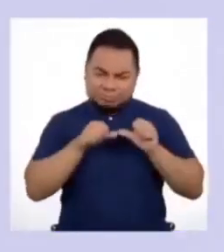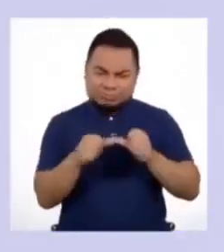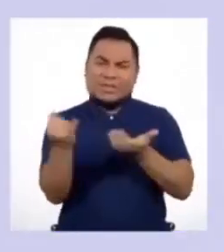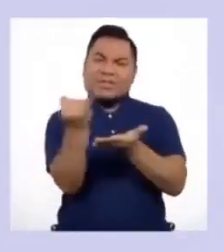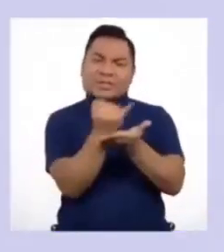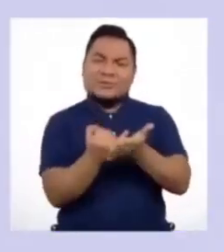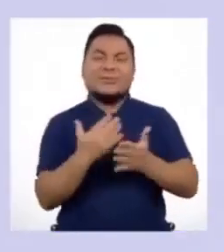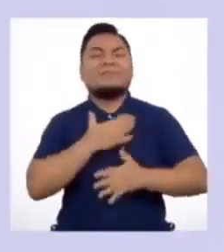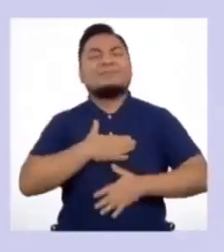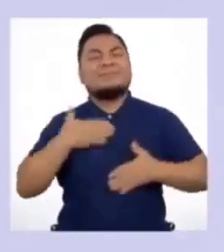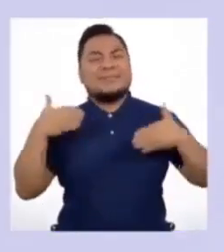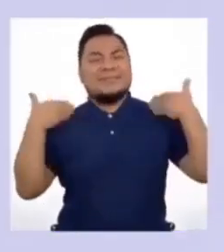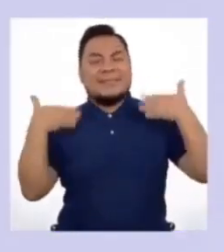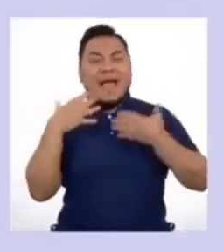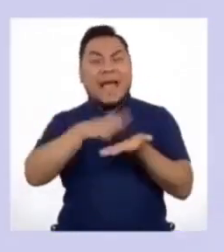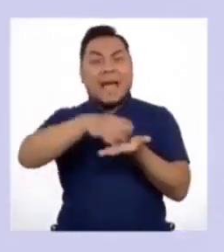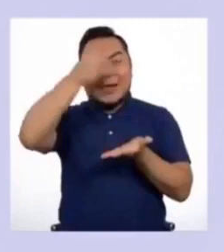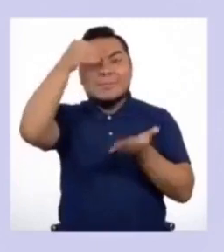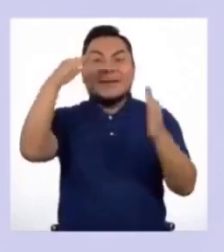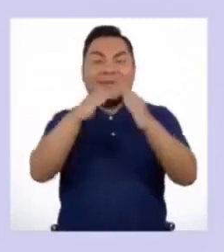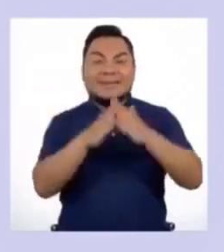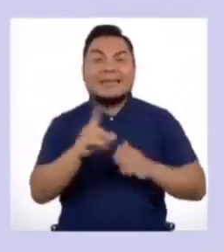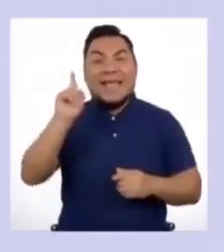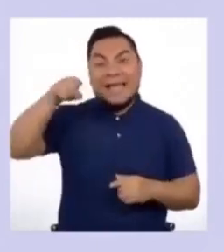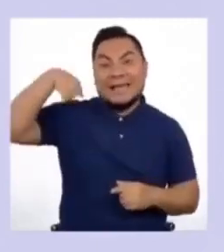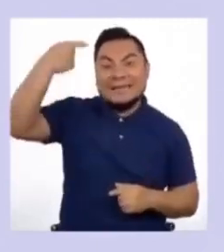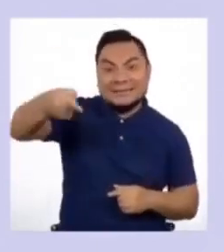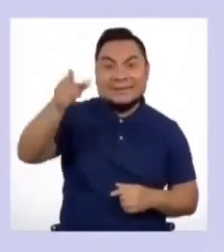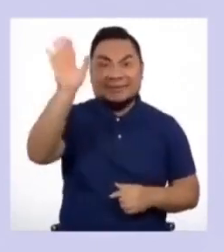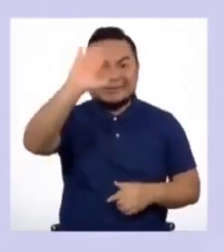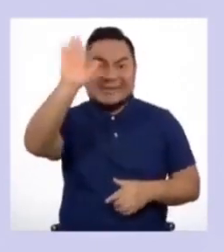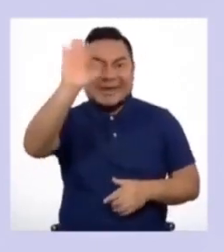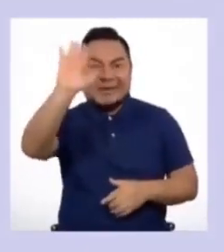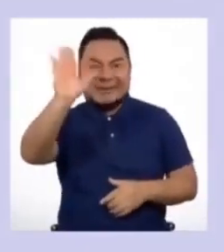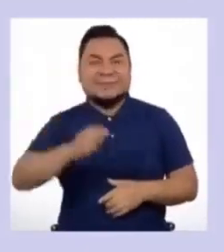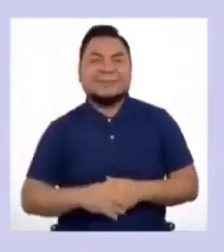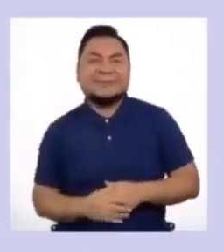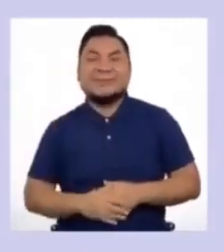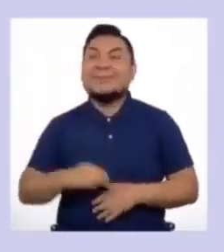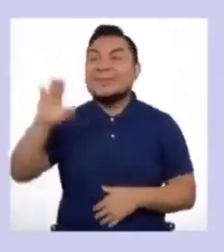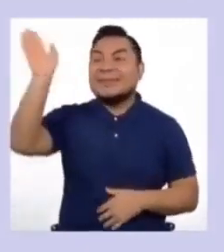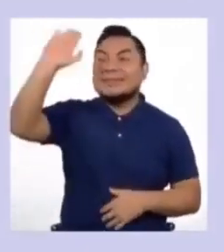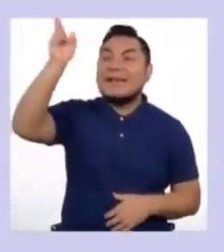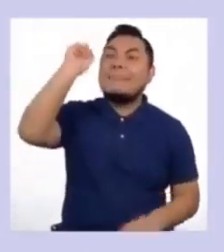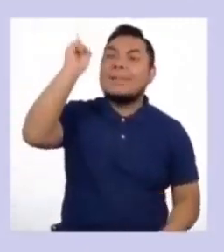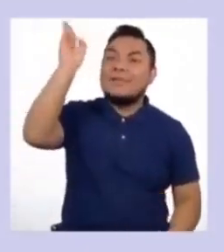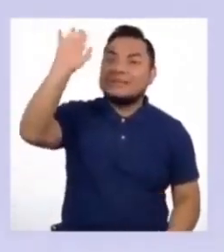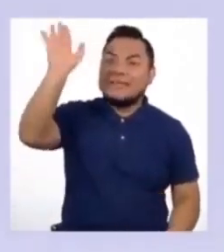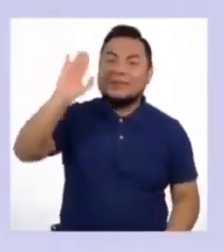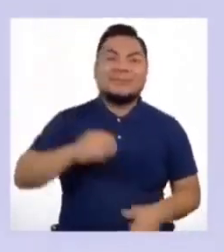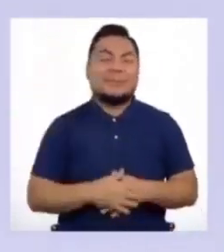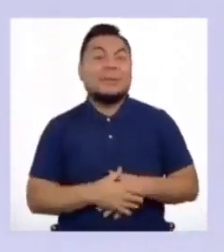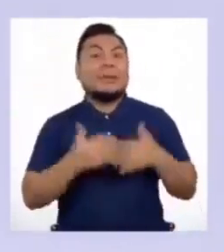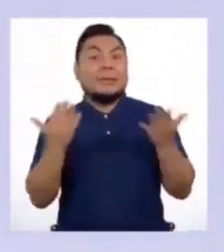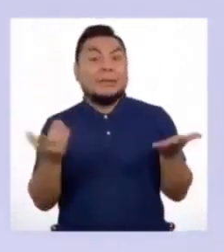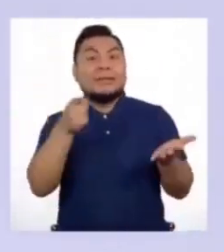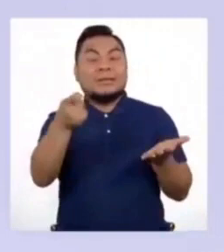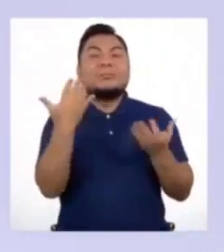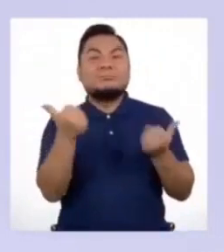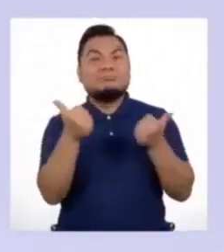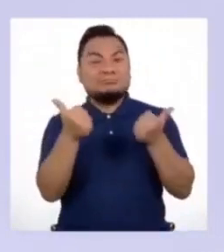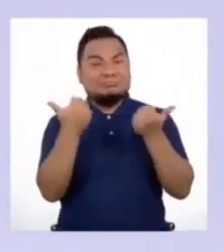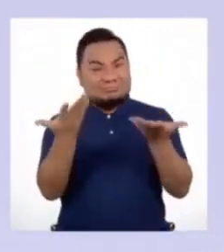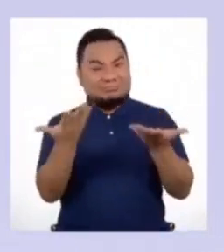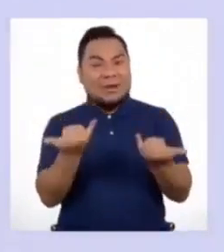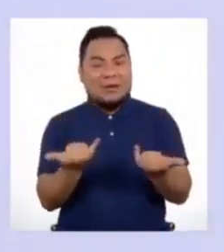y divirtiéndose aprendiendo en casa. ¡Hasta la próxima! ¡Chao, Patti! ¡Hasta la próxima, profe! ¡Qué actividad tan genial